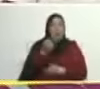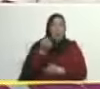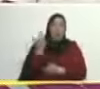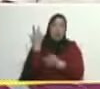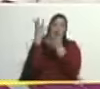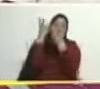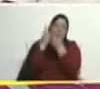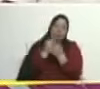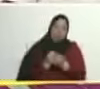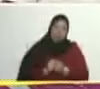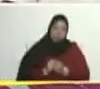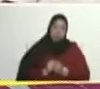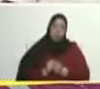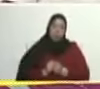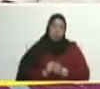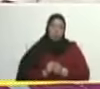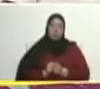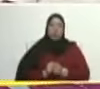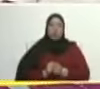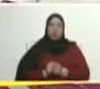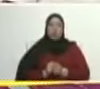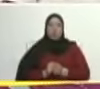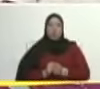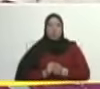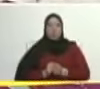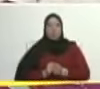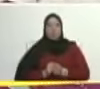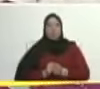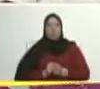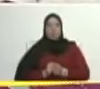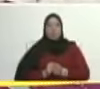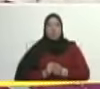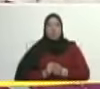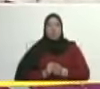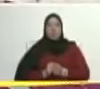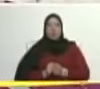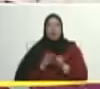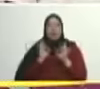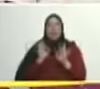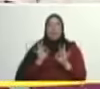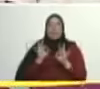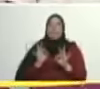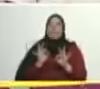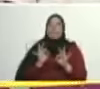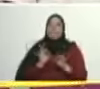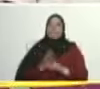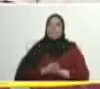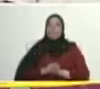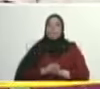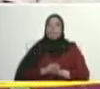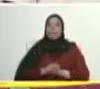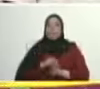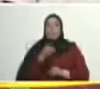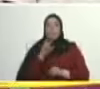calculado. Además son rutas comercialmente buenas, exitosas,